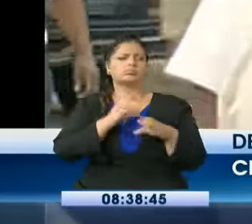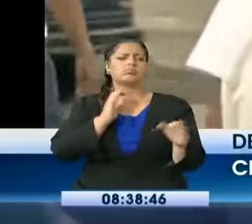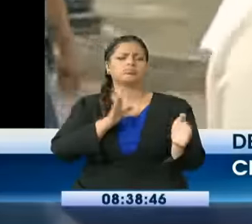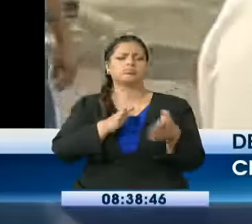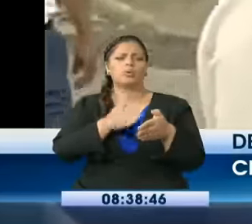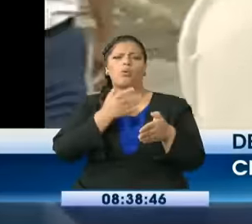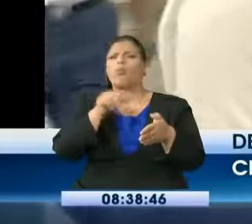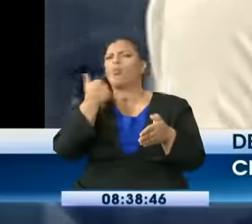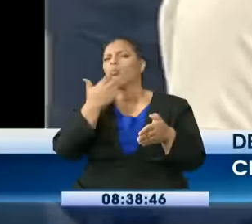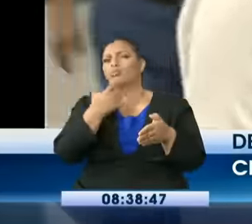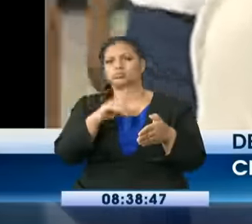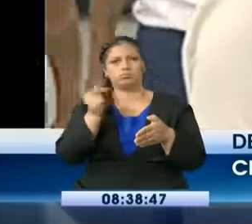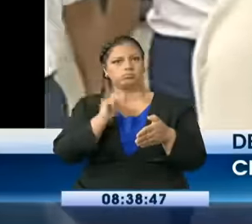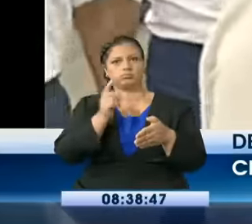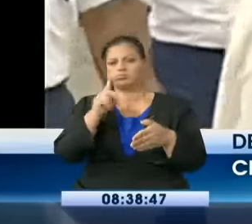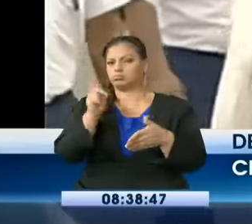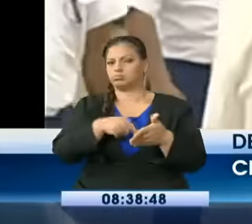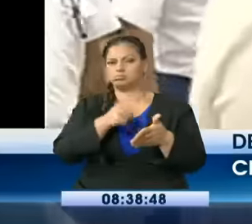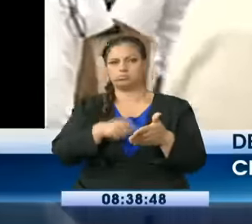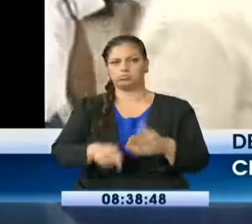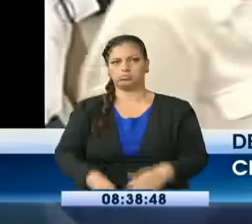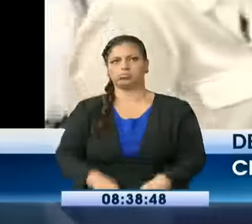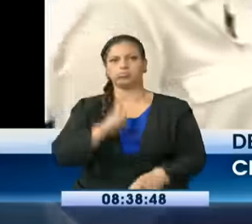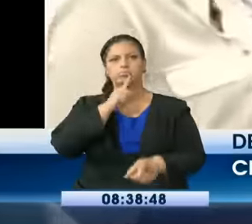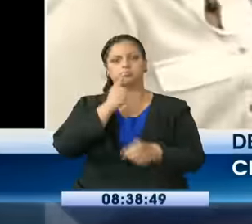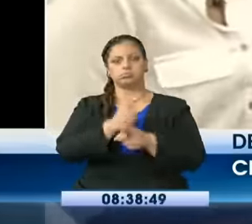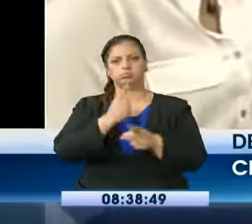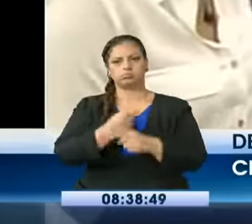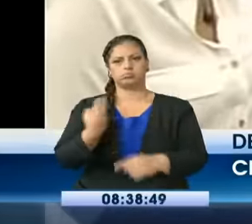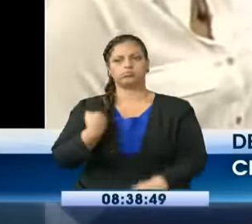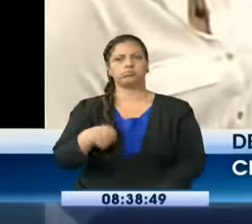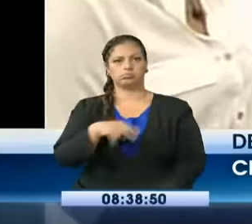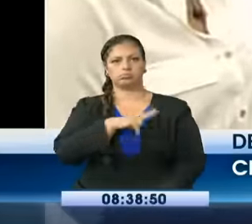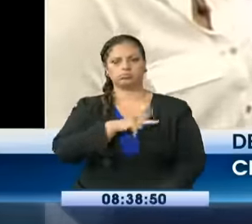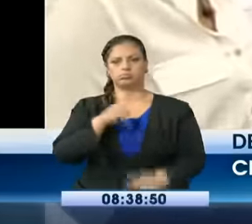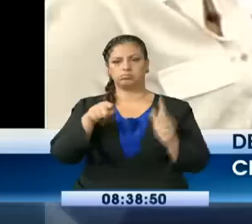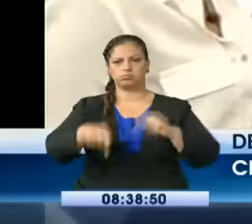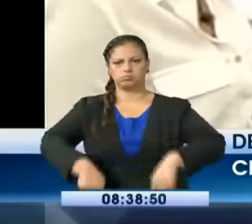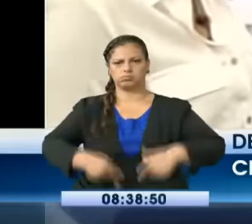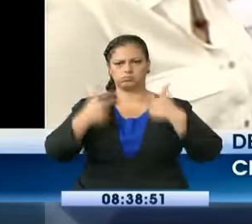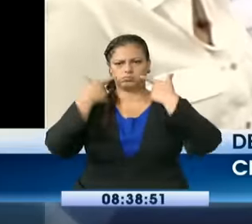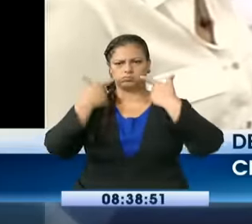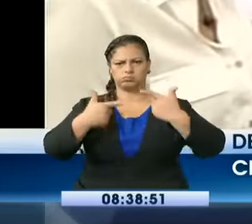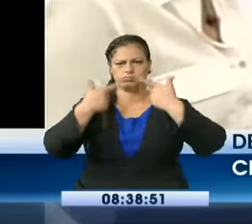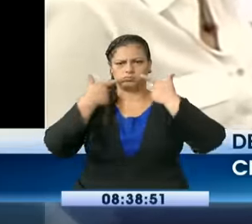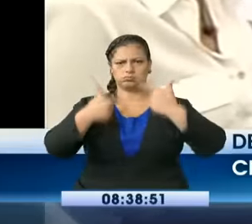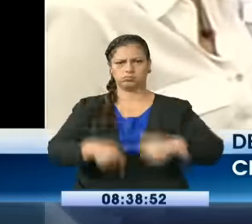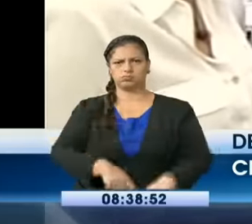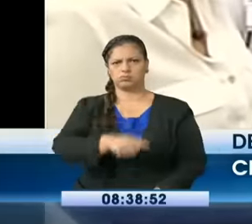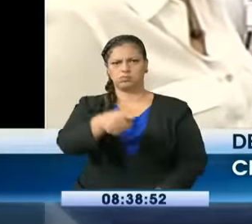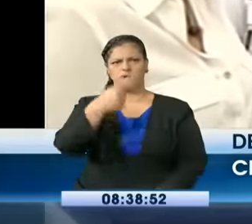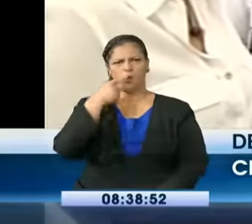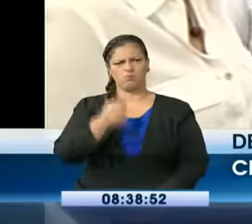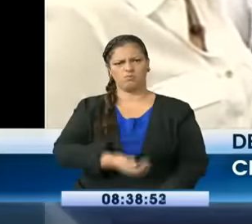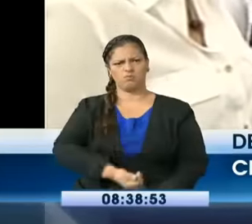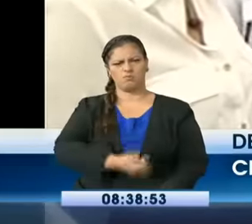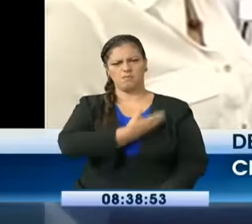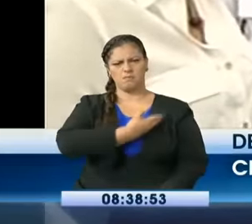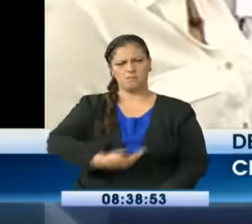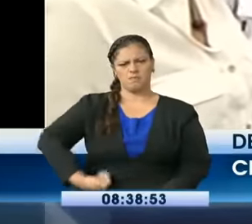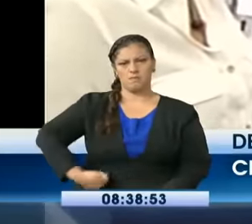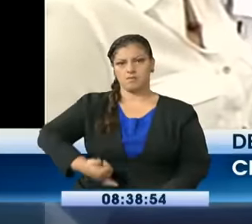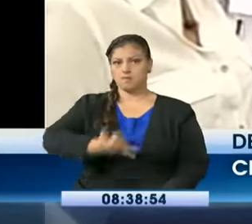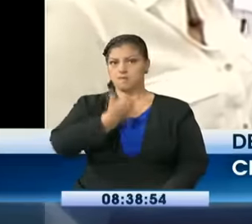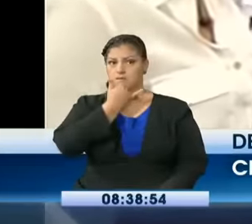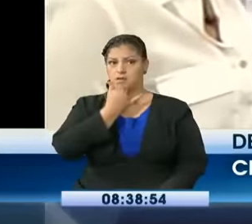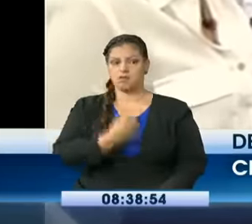nosotros estamos permanentemente en operativos para no permitir que este señor aparte de hacer esa actividad ilegal, de cobrar dinero